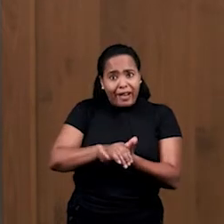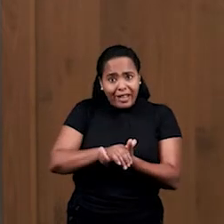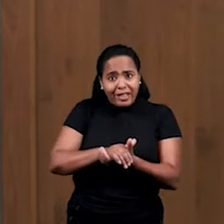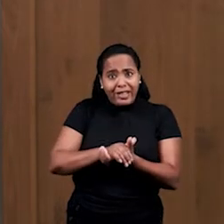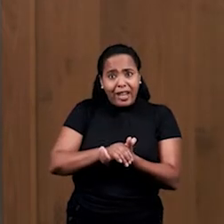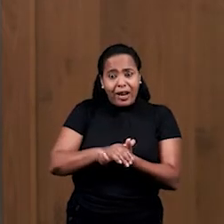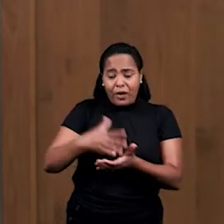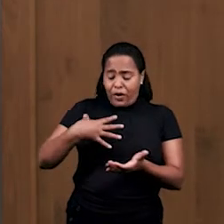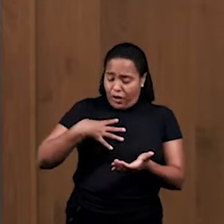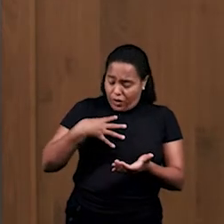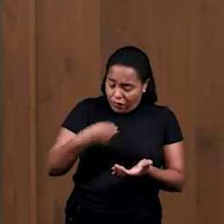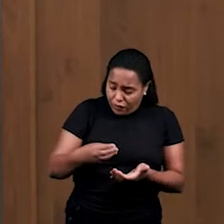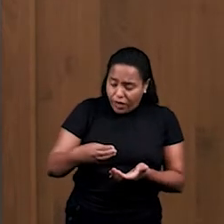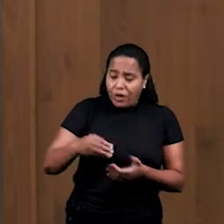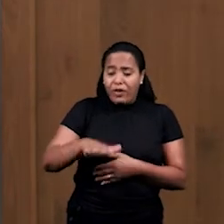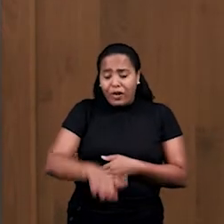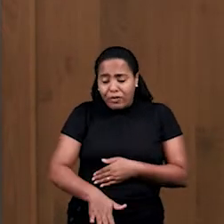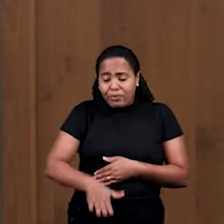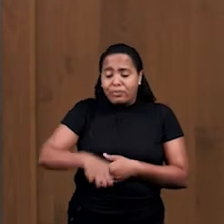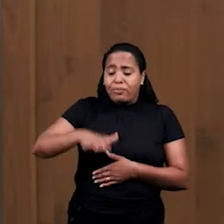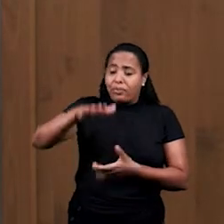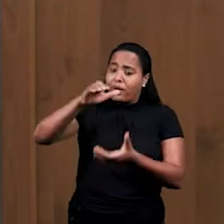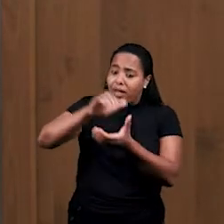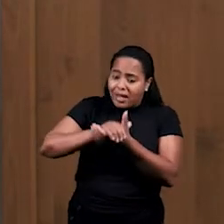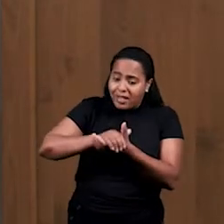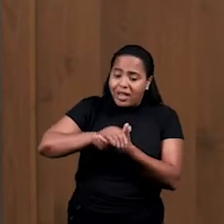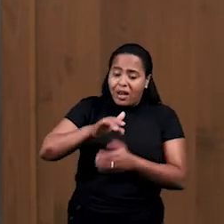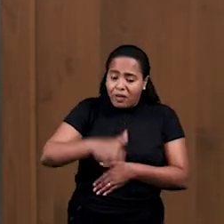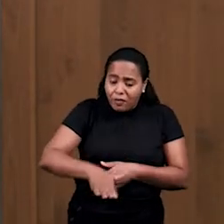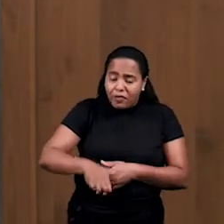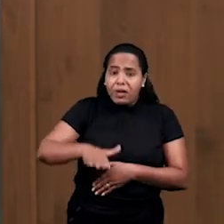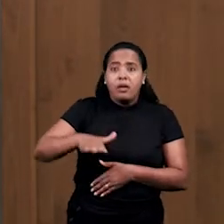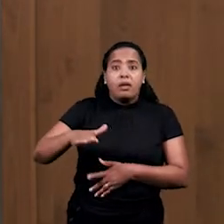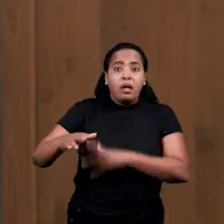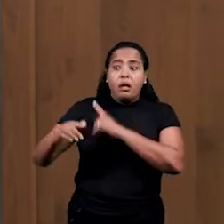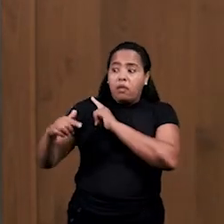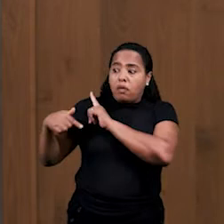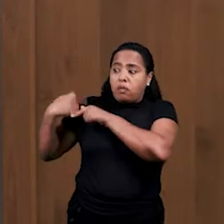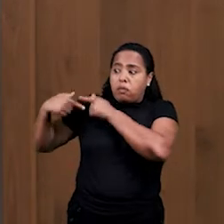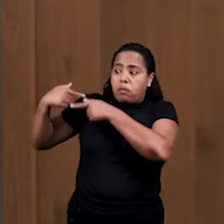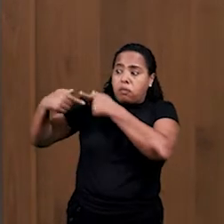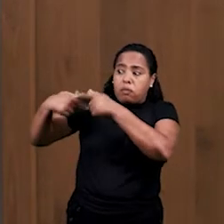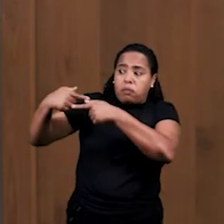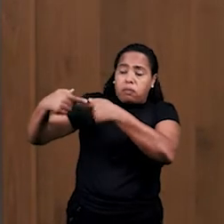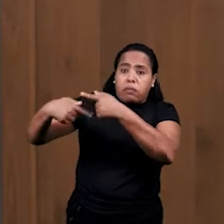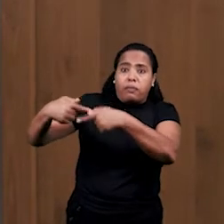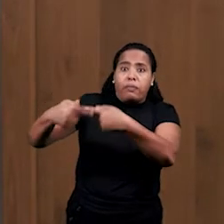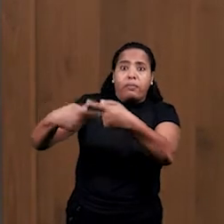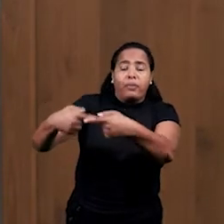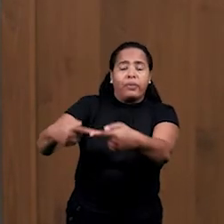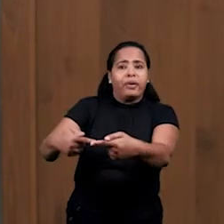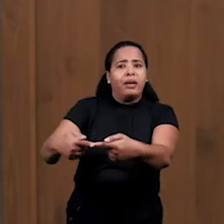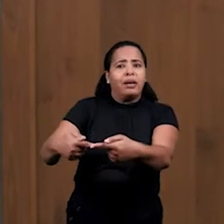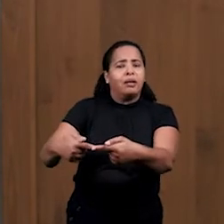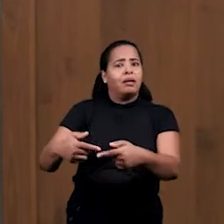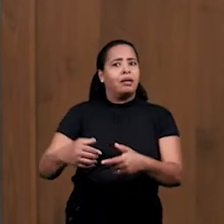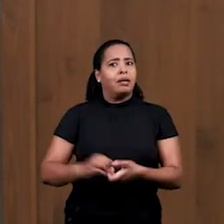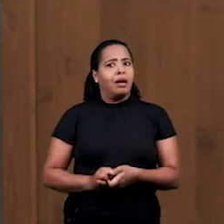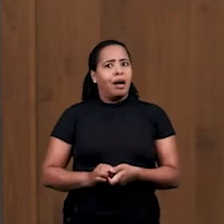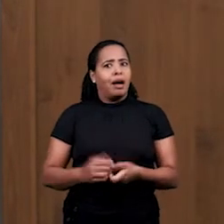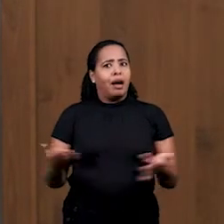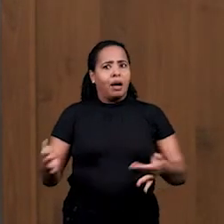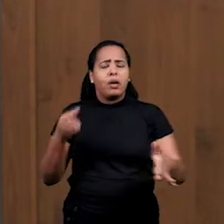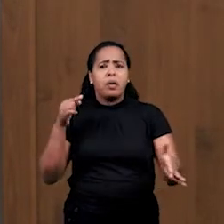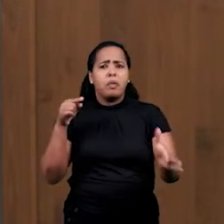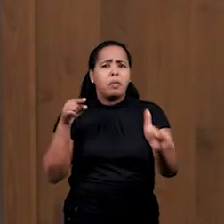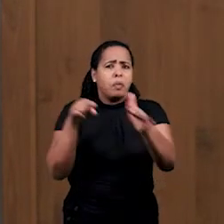casaron y tuvieron también hijos que también crecieron, se casaron y así pasó el tiempo.